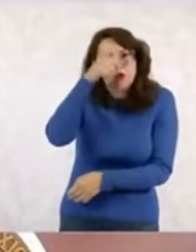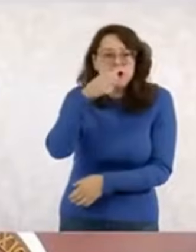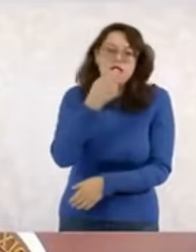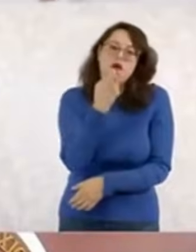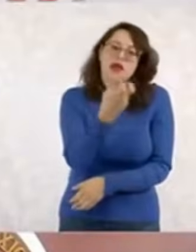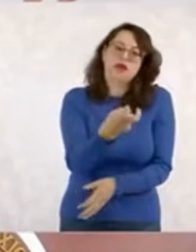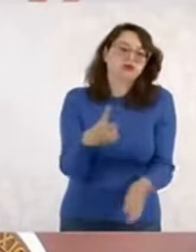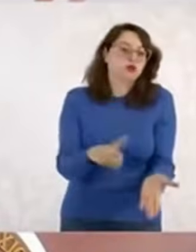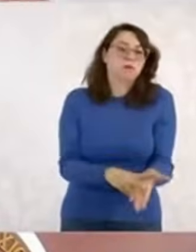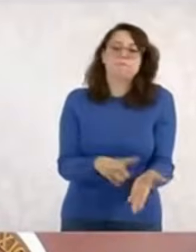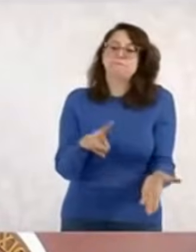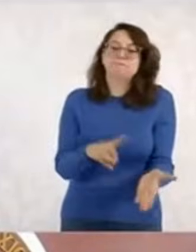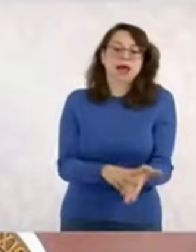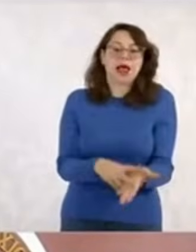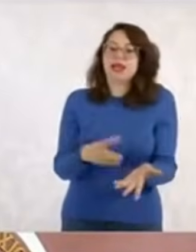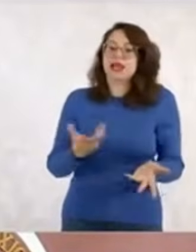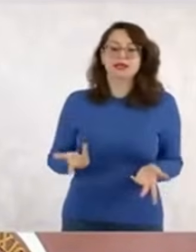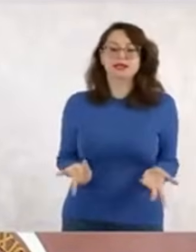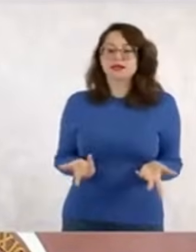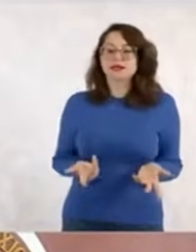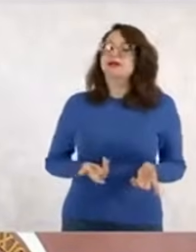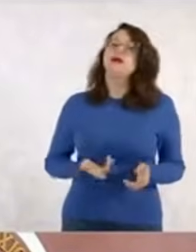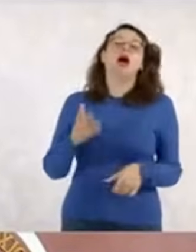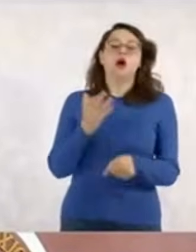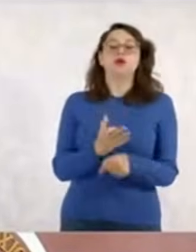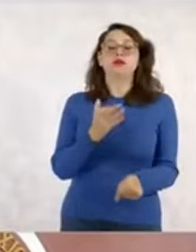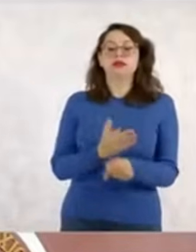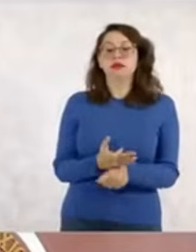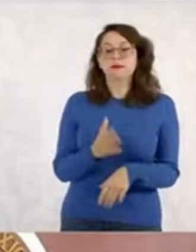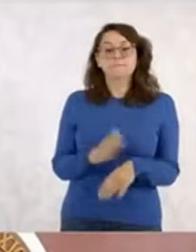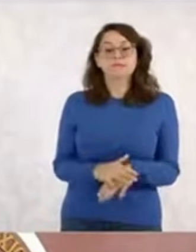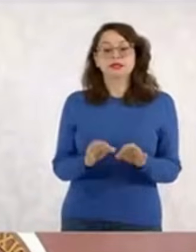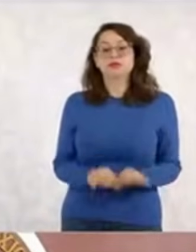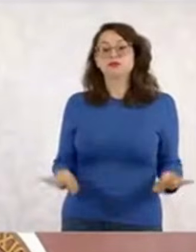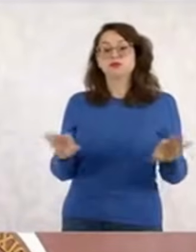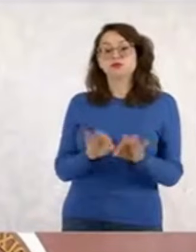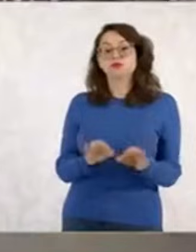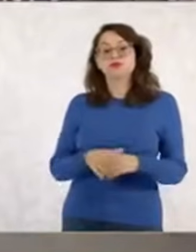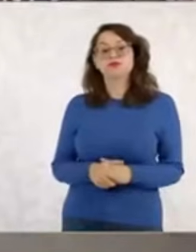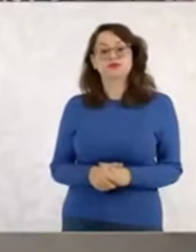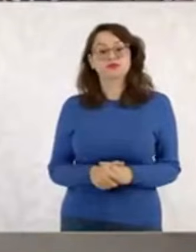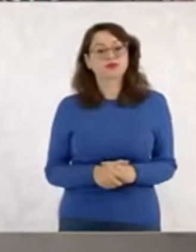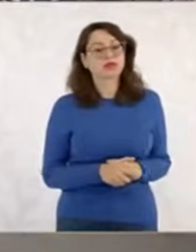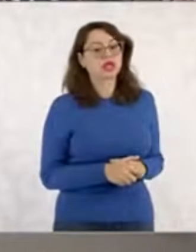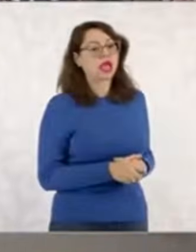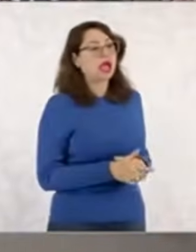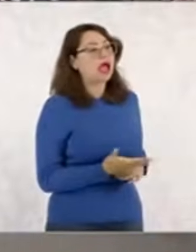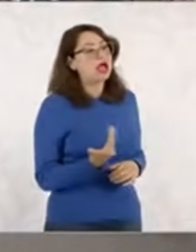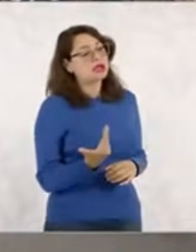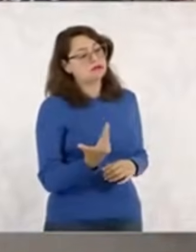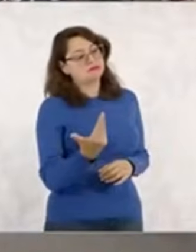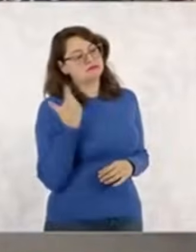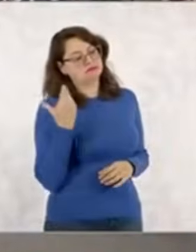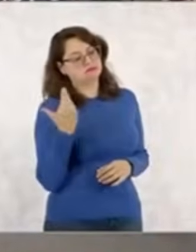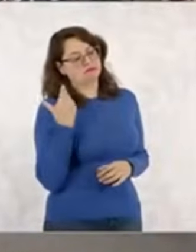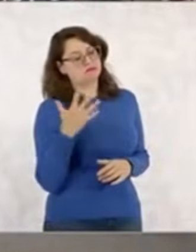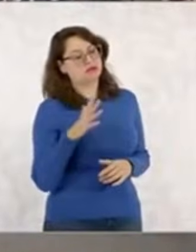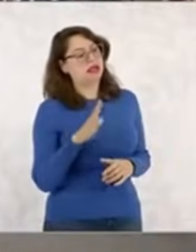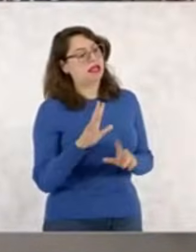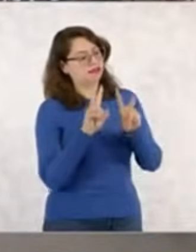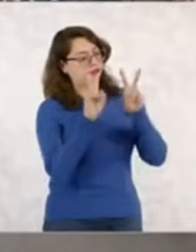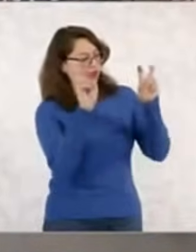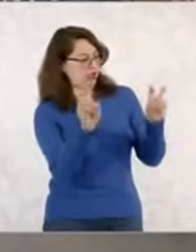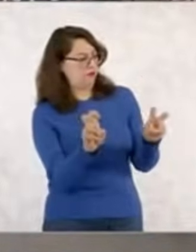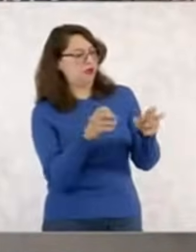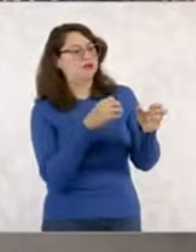momentos. En cualquier momento, pero particular ahora, pues yo lo valoro mucho. Sobre el primer anuncio, Presidenta, del aumento al salario mínimo,